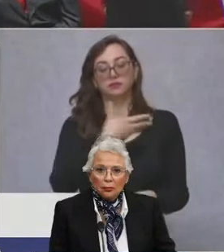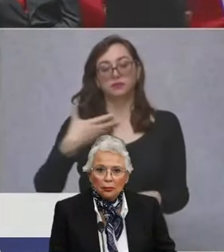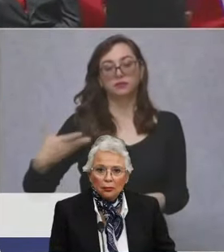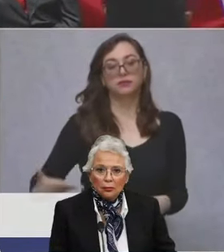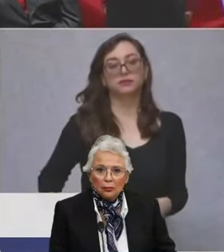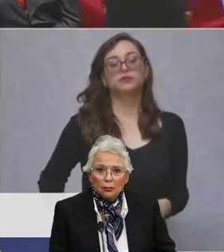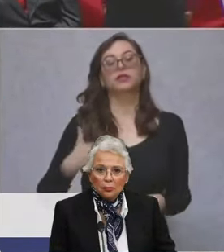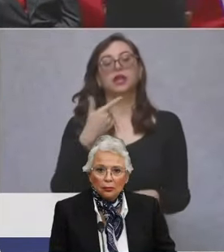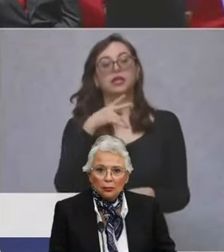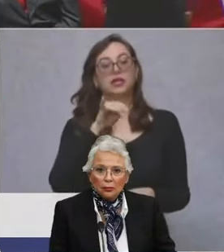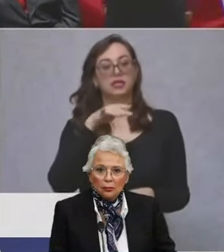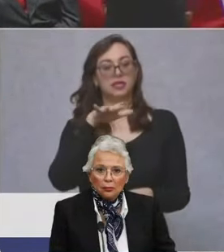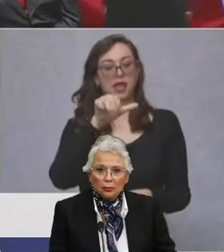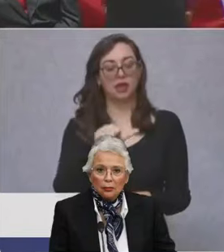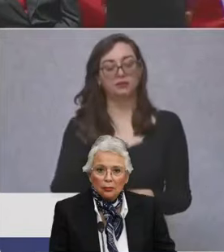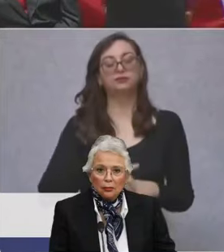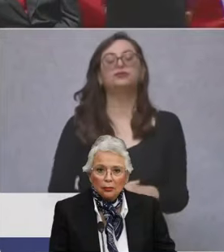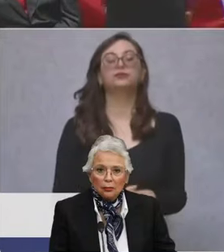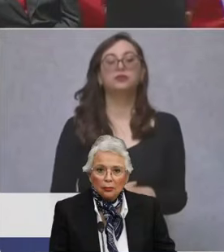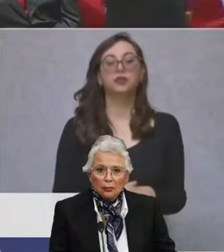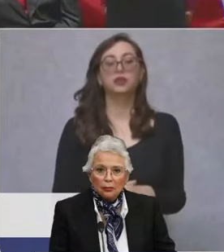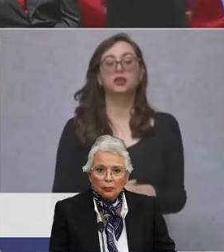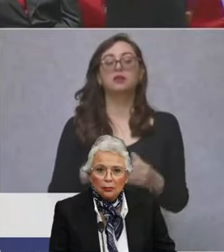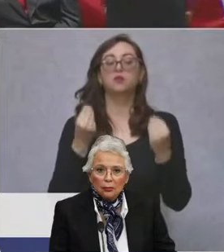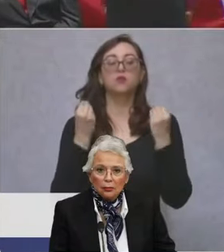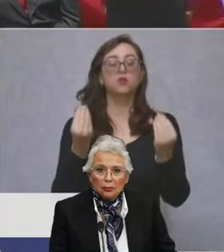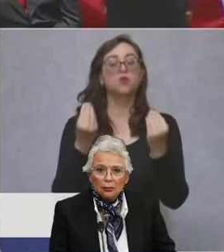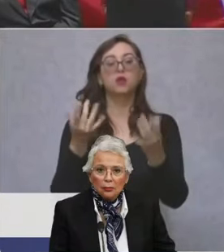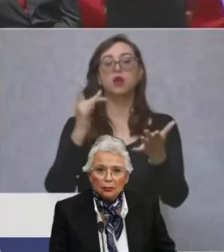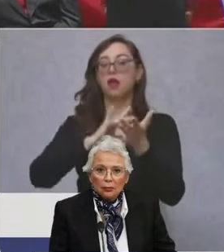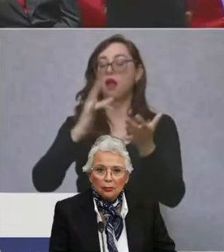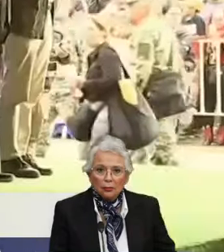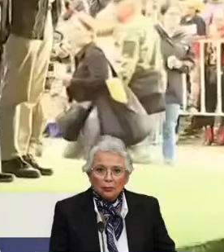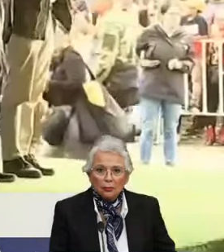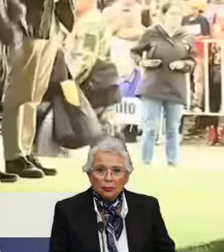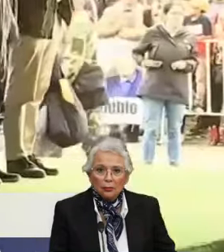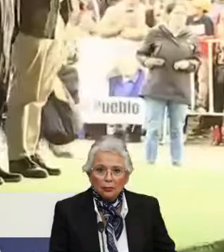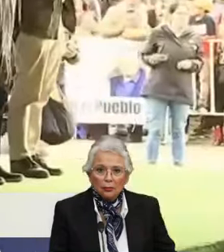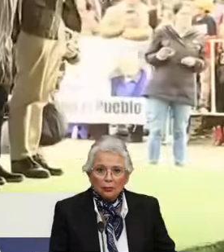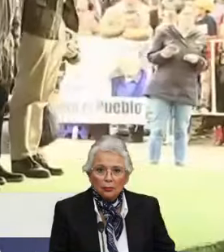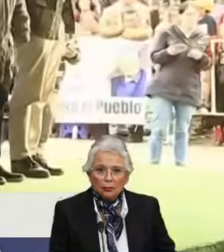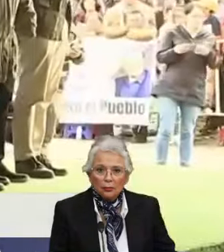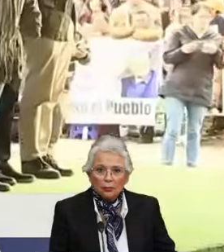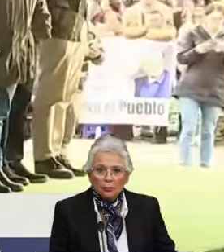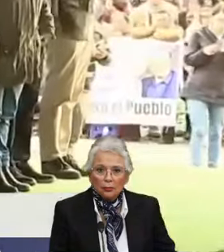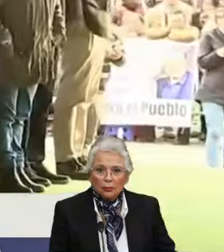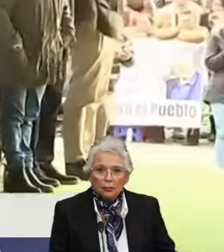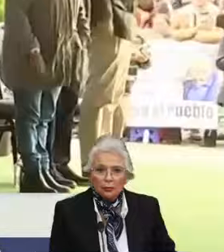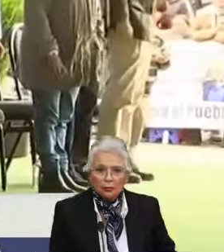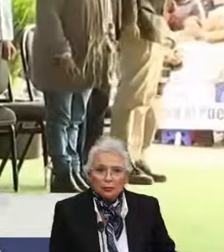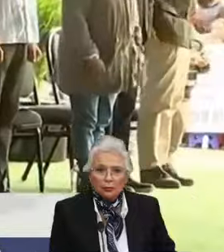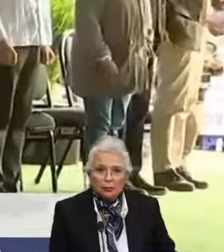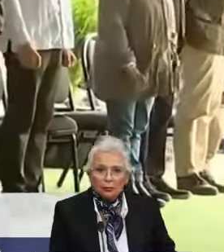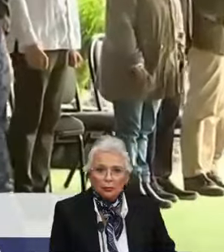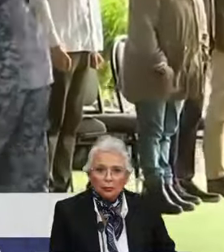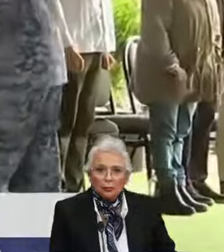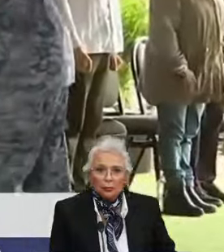exactamente las reformas constitucionales, aunque las reformas constitucionales también van a tener su proceso legislativo.